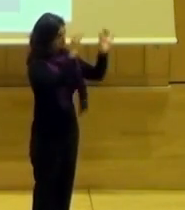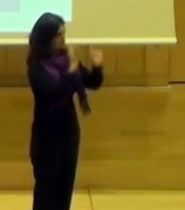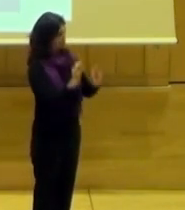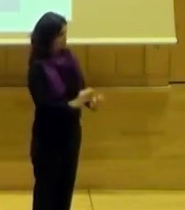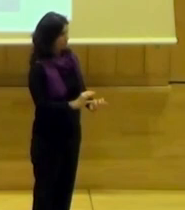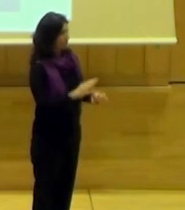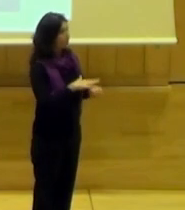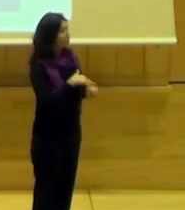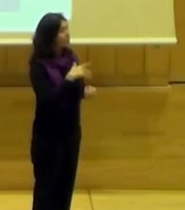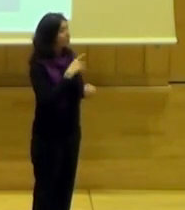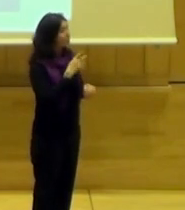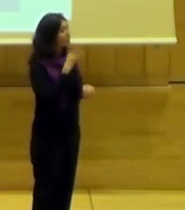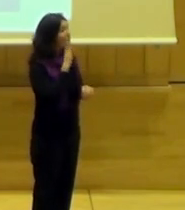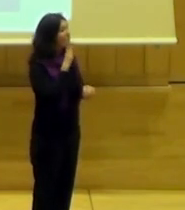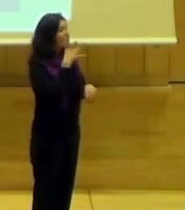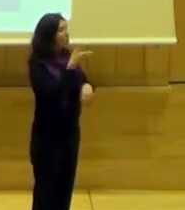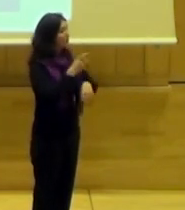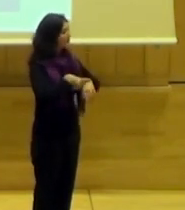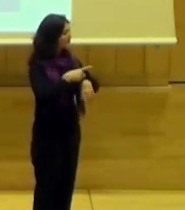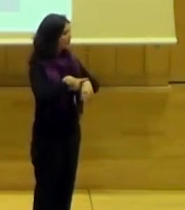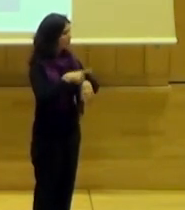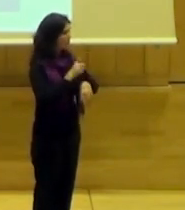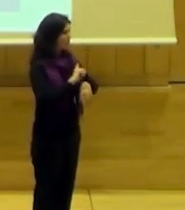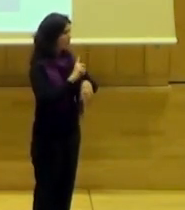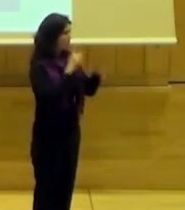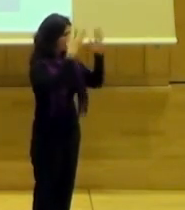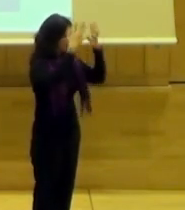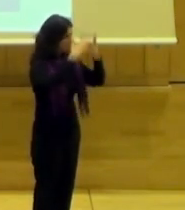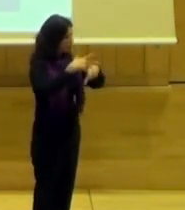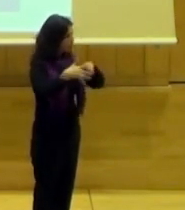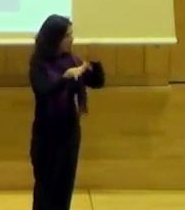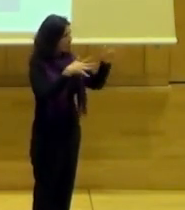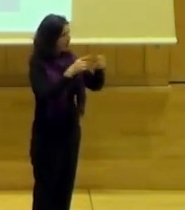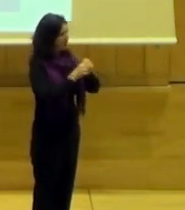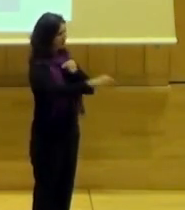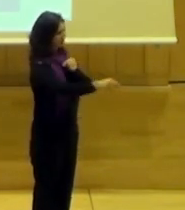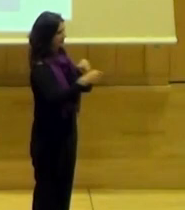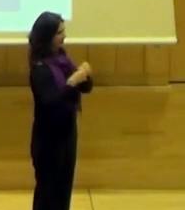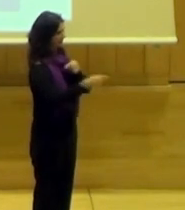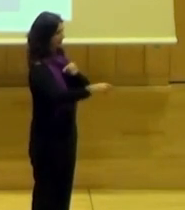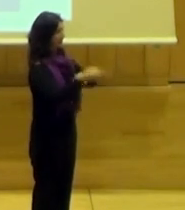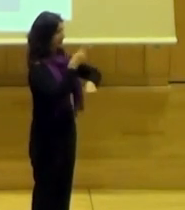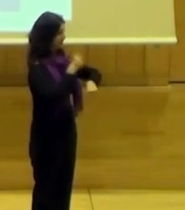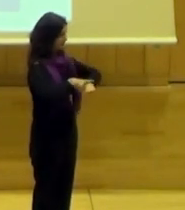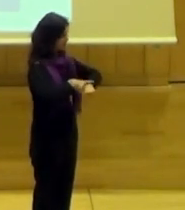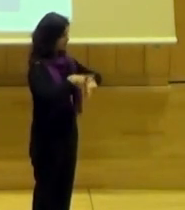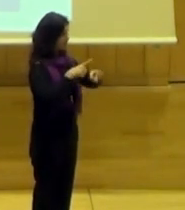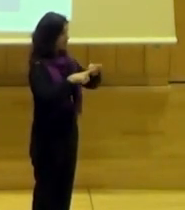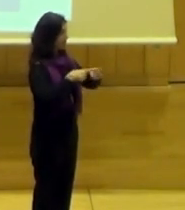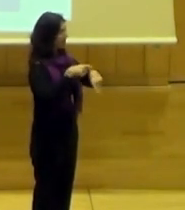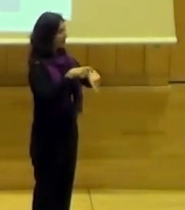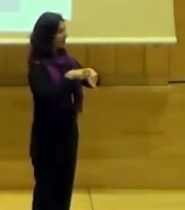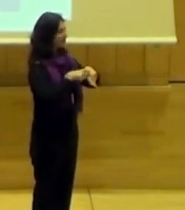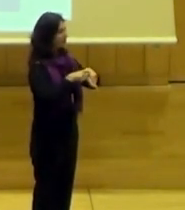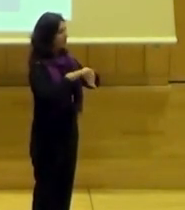pero, como les decía, no solo por tiempo, sino que nos hace un cálculo en distancia, tiempo y también el tipo